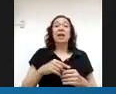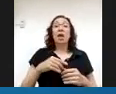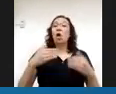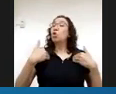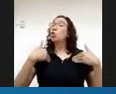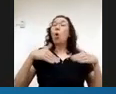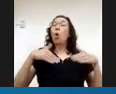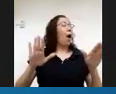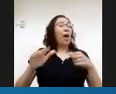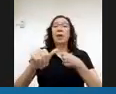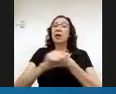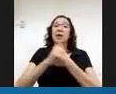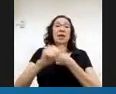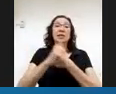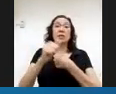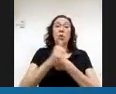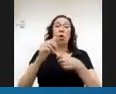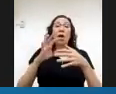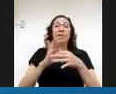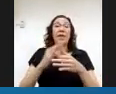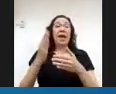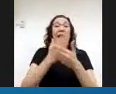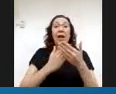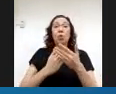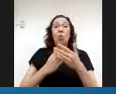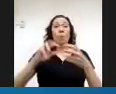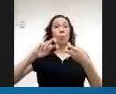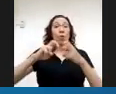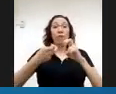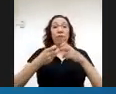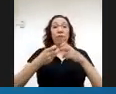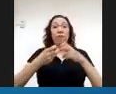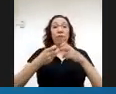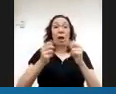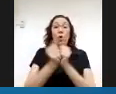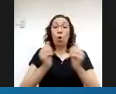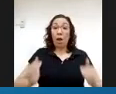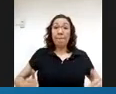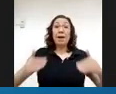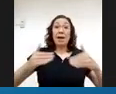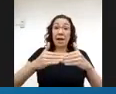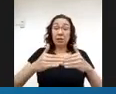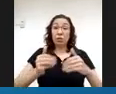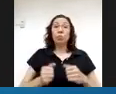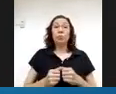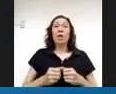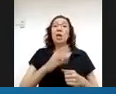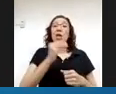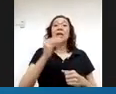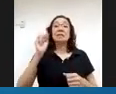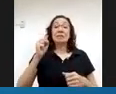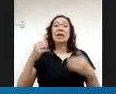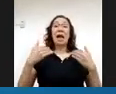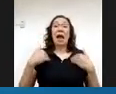hay riesgo de alguna complicación con el embarazo y sí